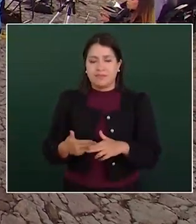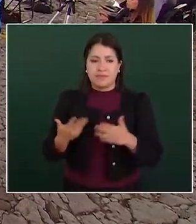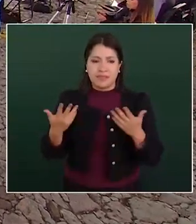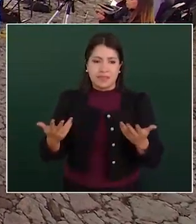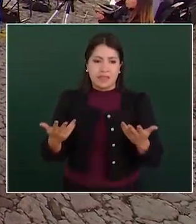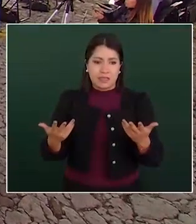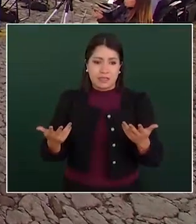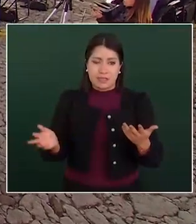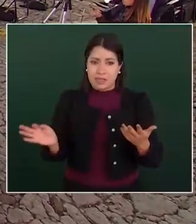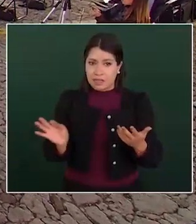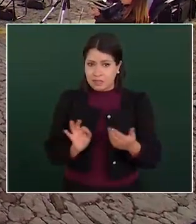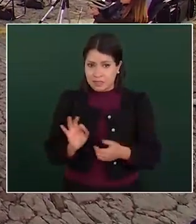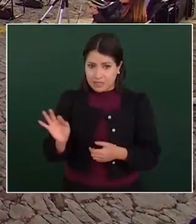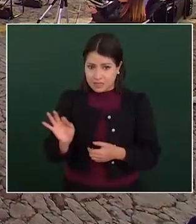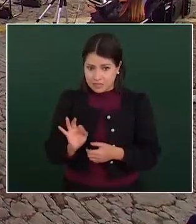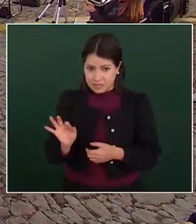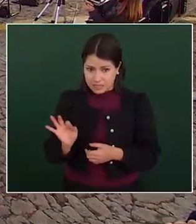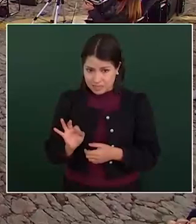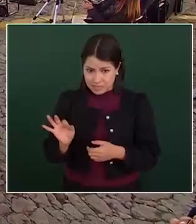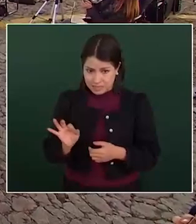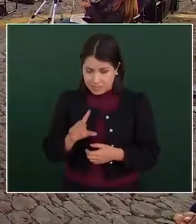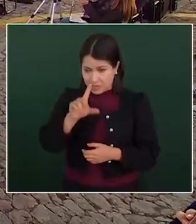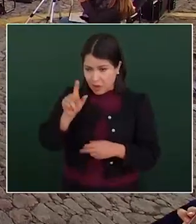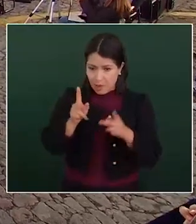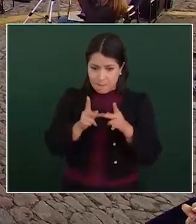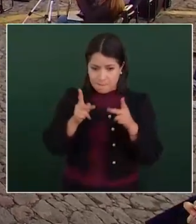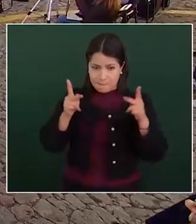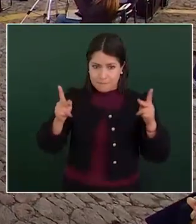con el riesgo de que el Universal